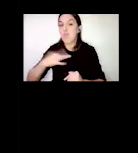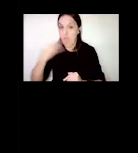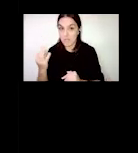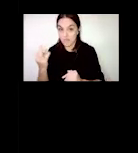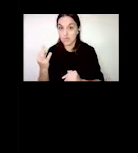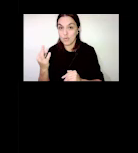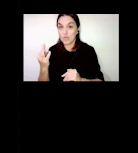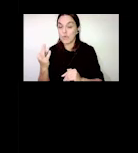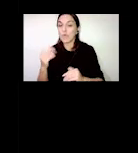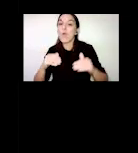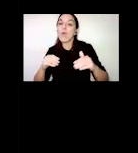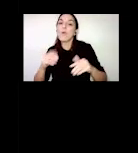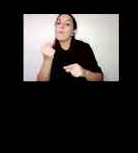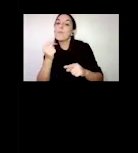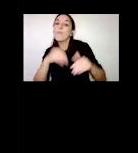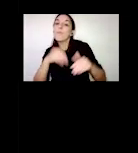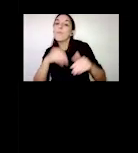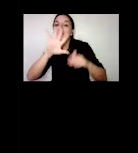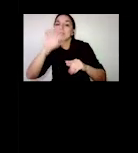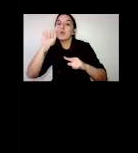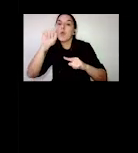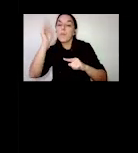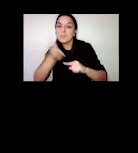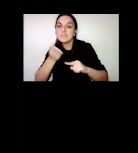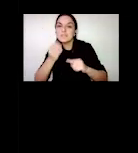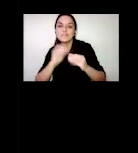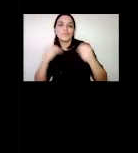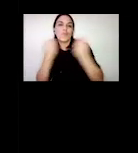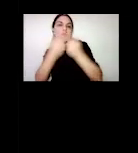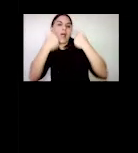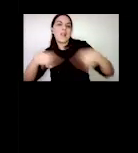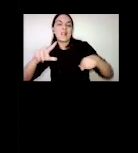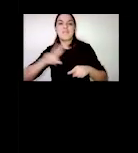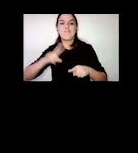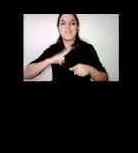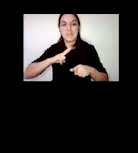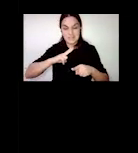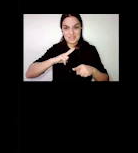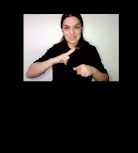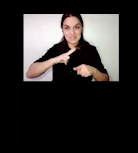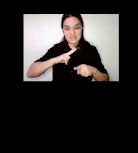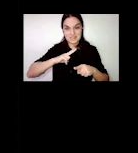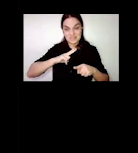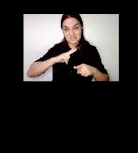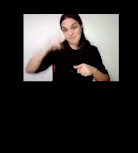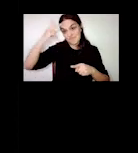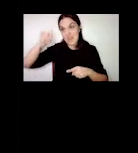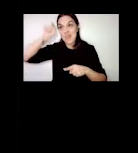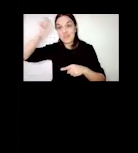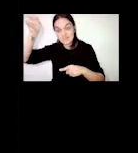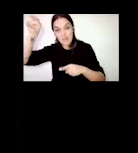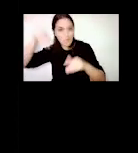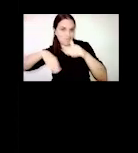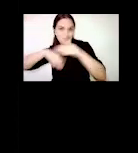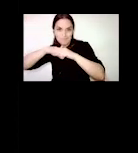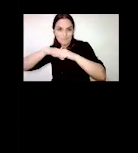al 5% del total de bienes que el contribuyente posea en el exterior. Pero